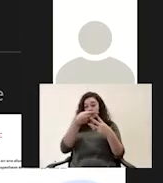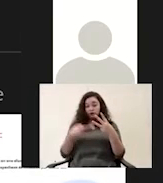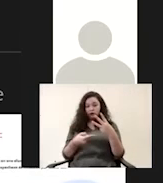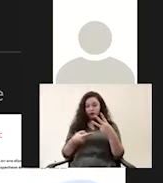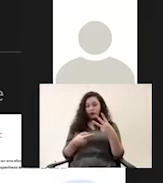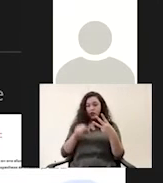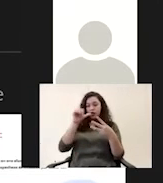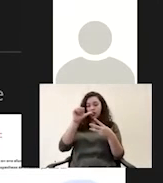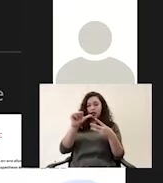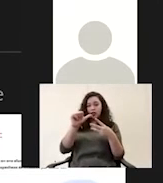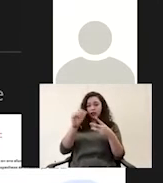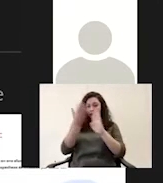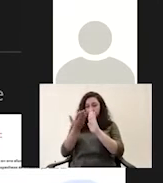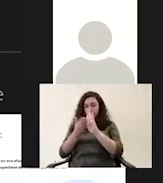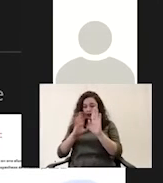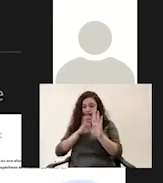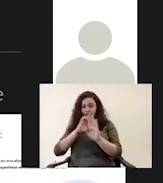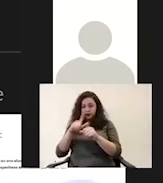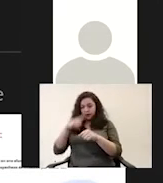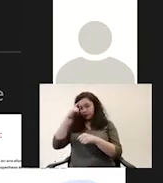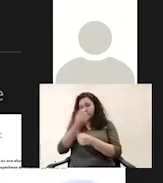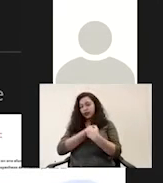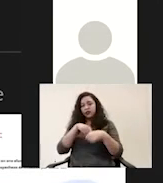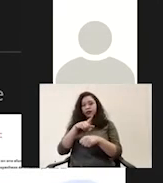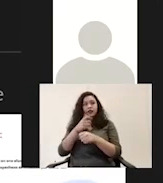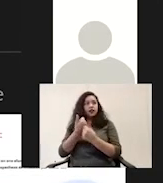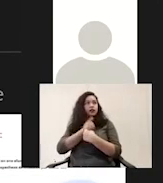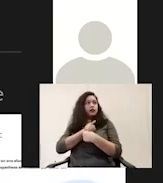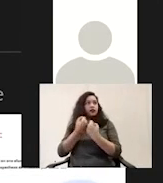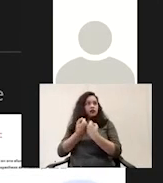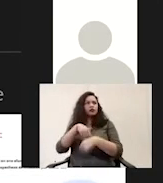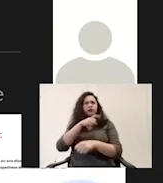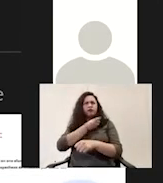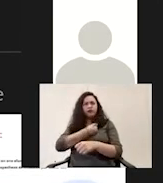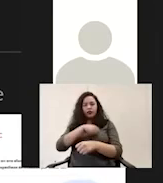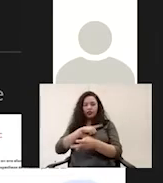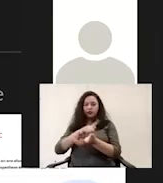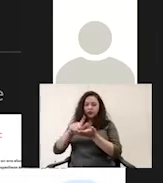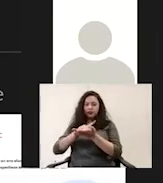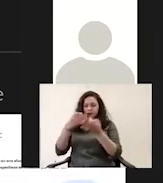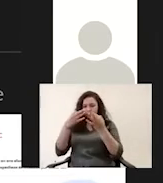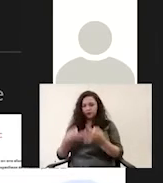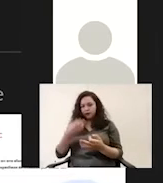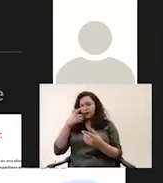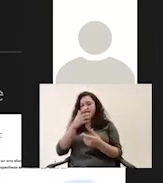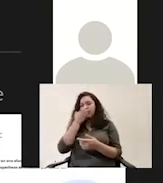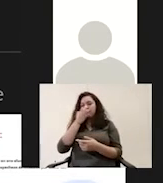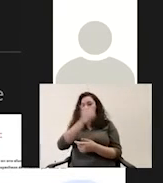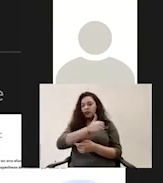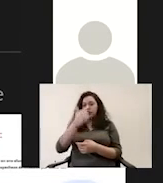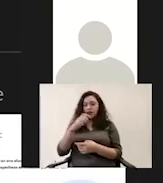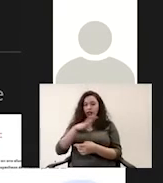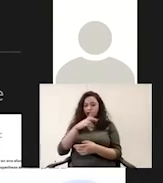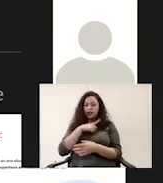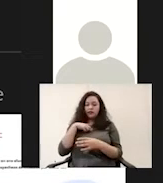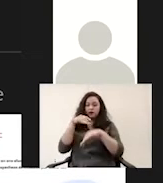A, que son las medidas específicas en salud, higiene y limpieza que tiene que tener cada escuela,